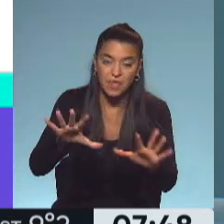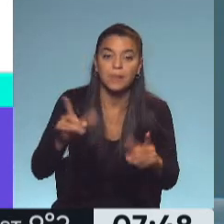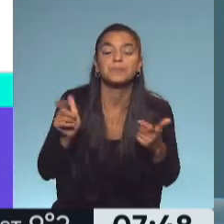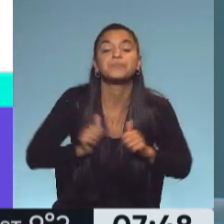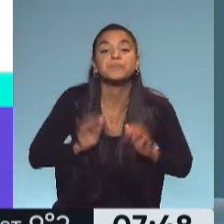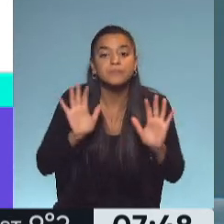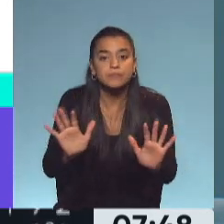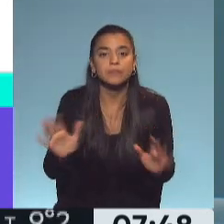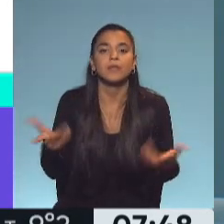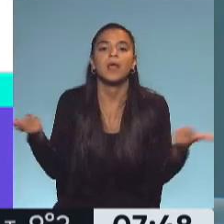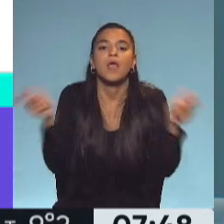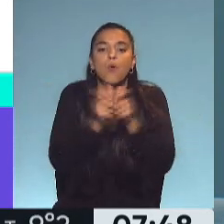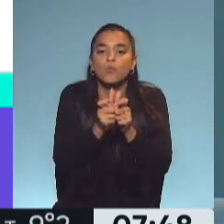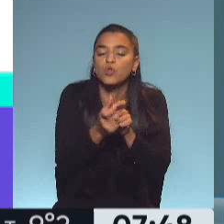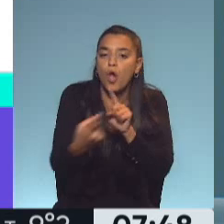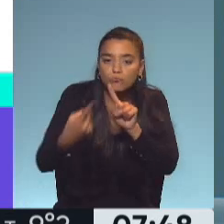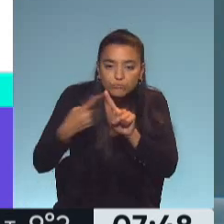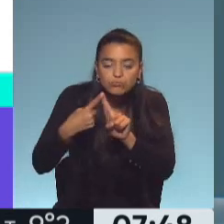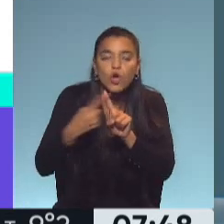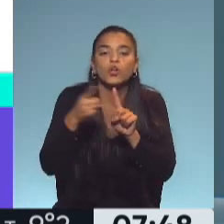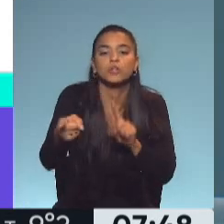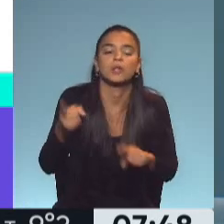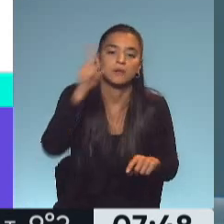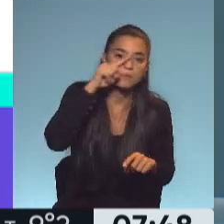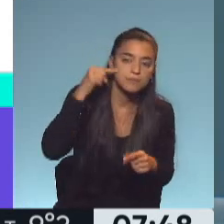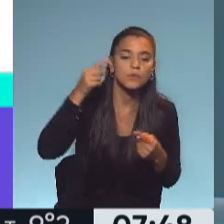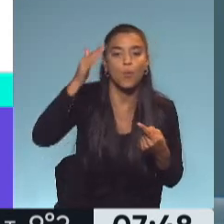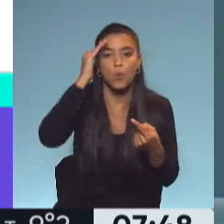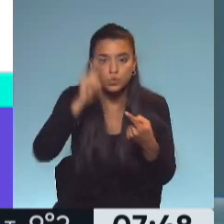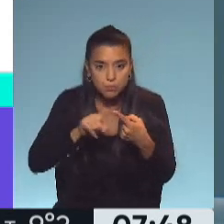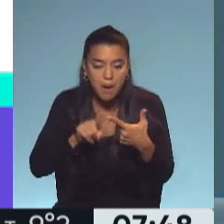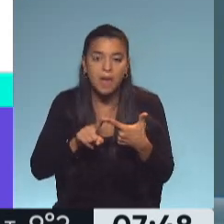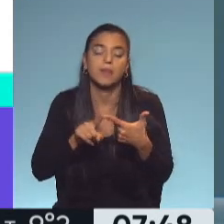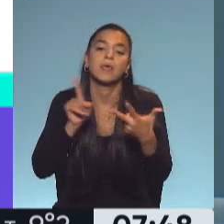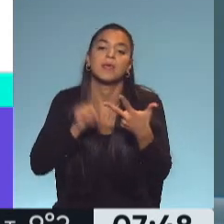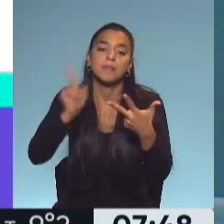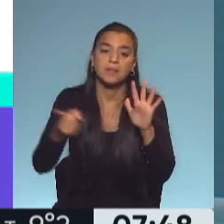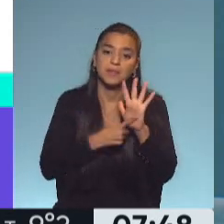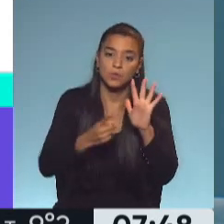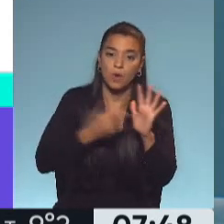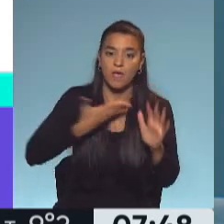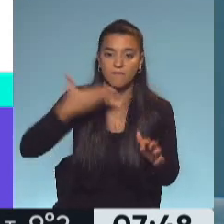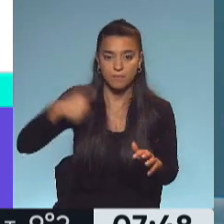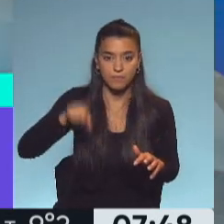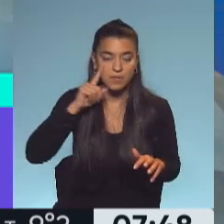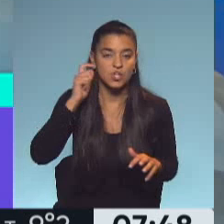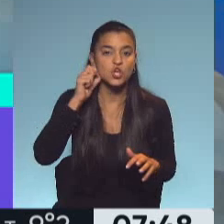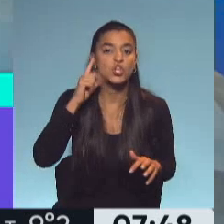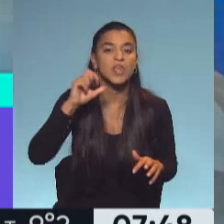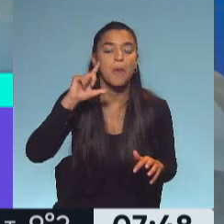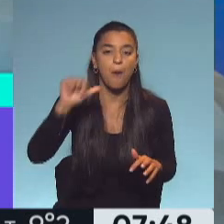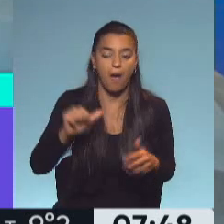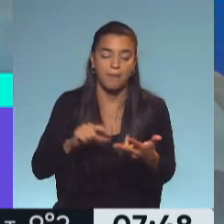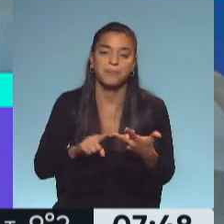es esta reunión mano a mano, ¿no? Alberto Fernández, Martín Guzmán y la titular del FMI, Cristalina Georgieva. Flor, no es